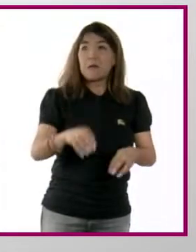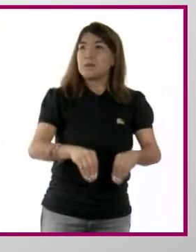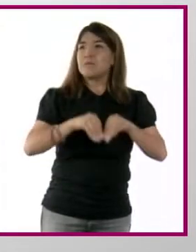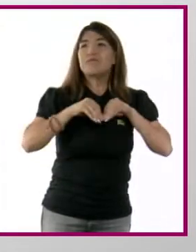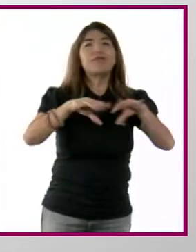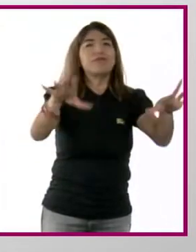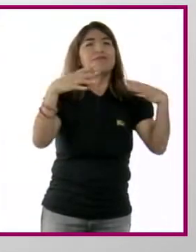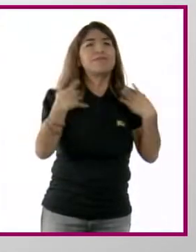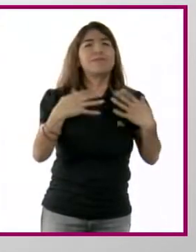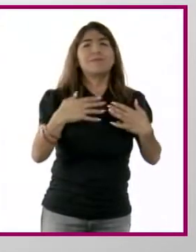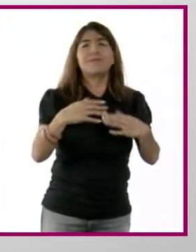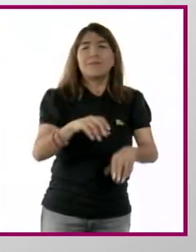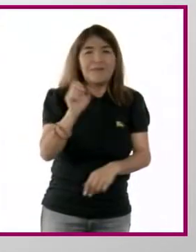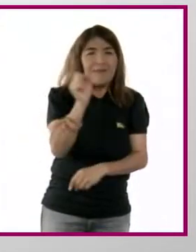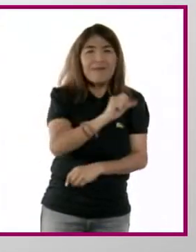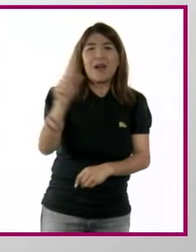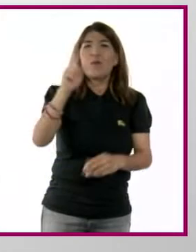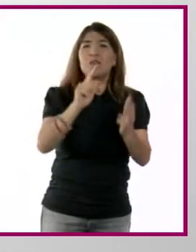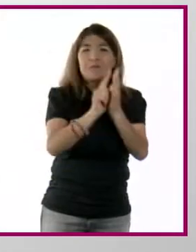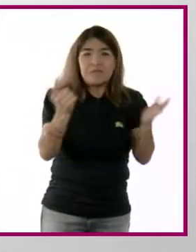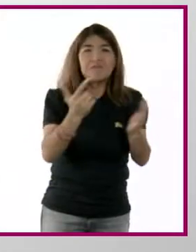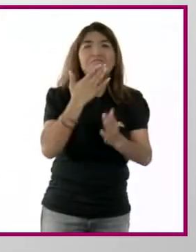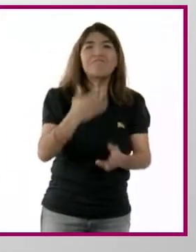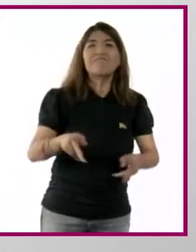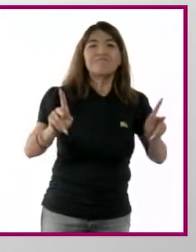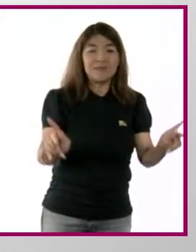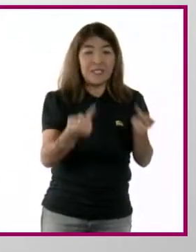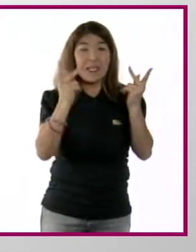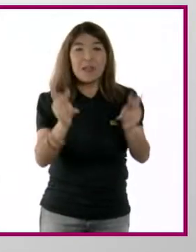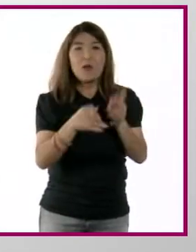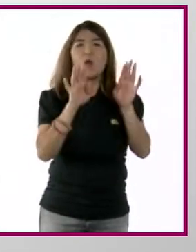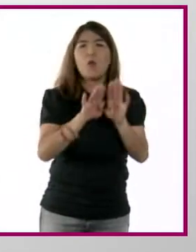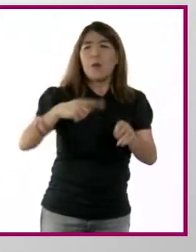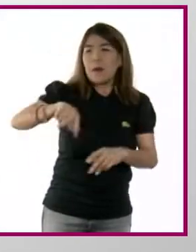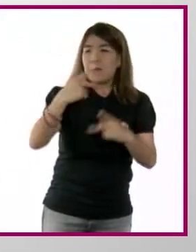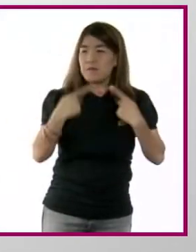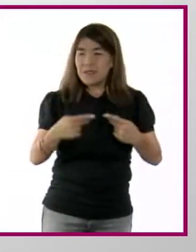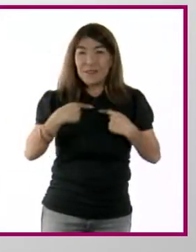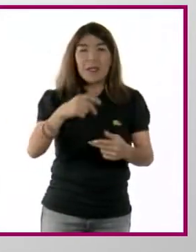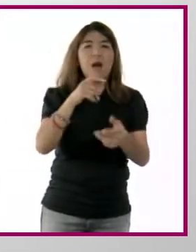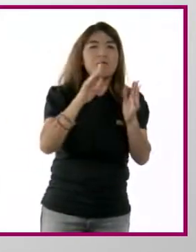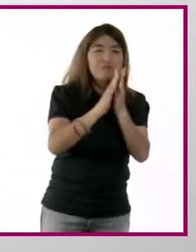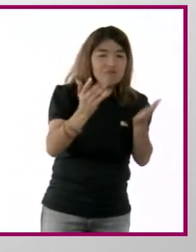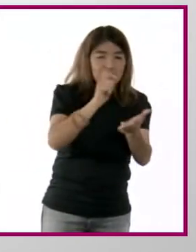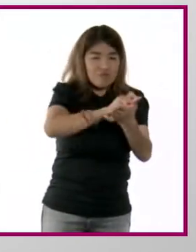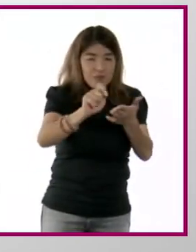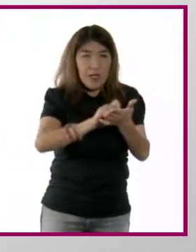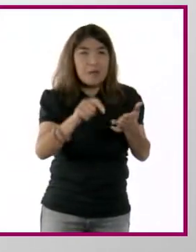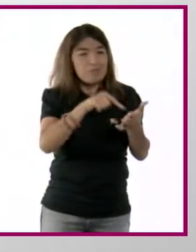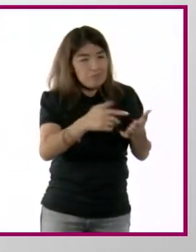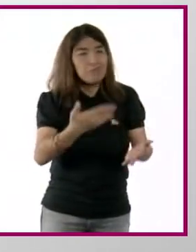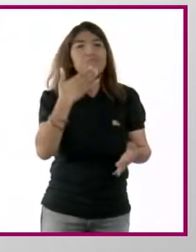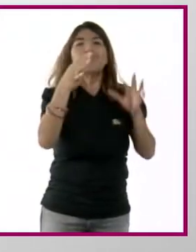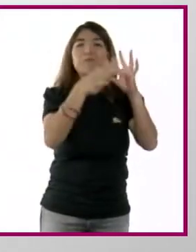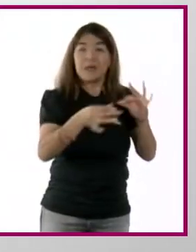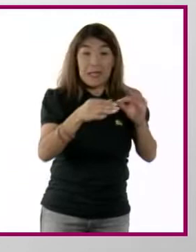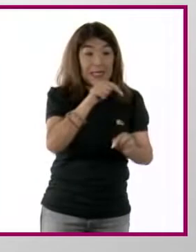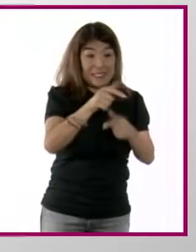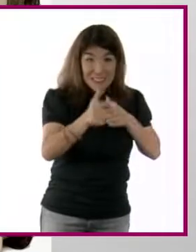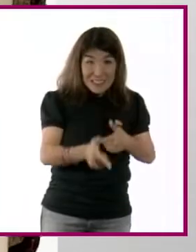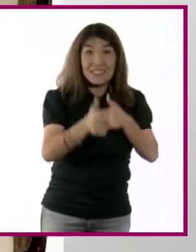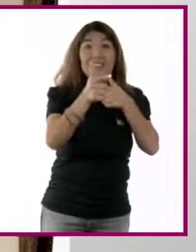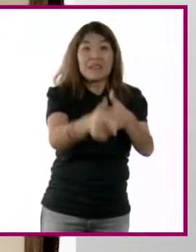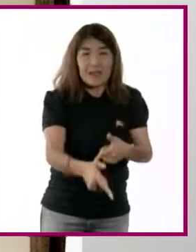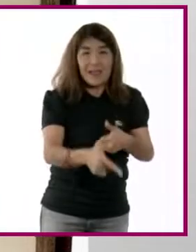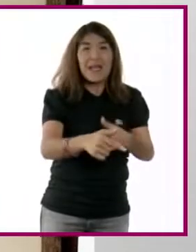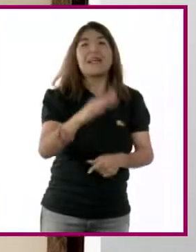ventas, además de recibir elogios unánimes de la crítica, factores que impulsaron a Carroll a escribir una continuación, A través del espejo